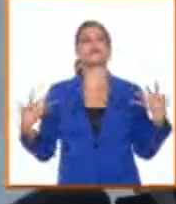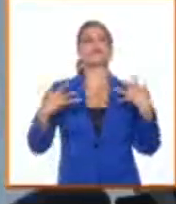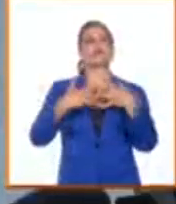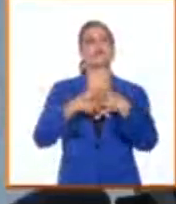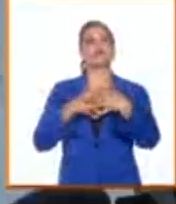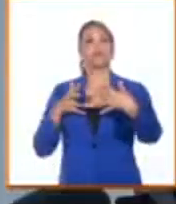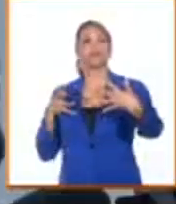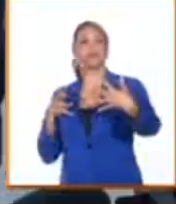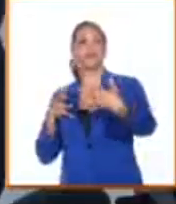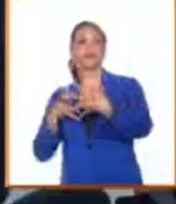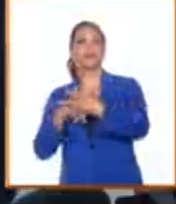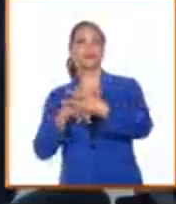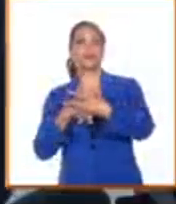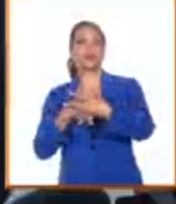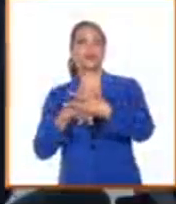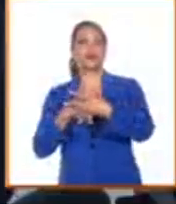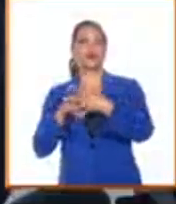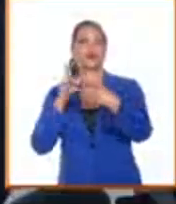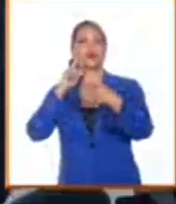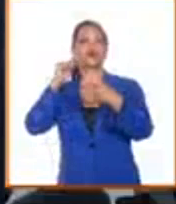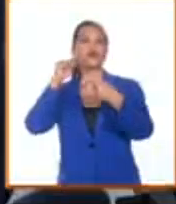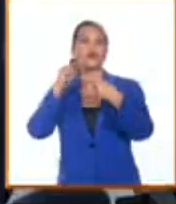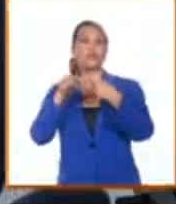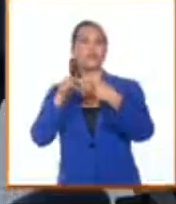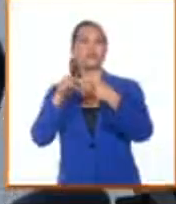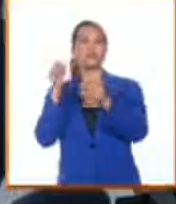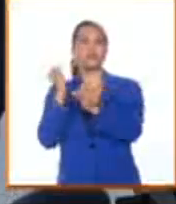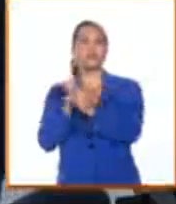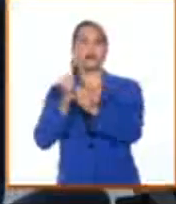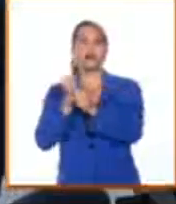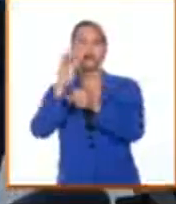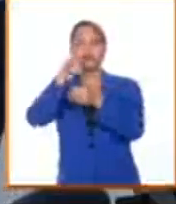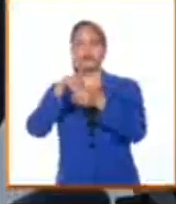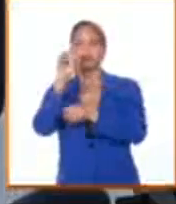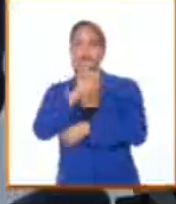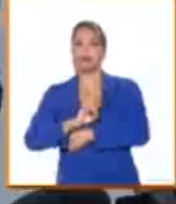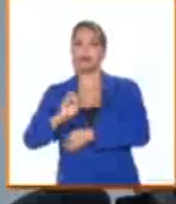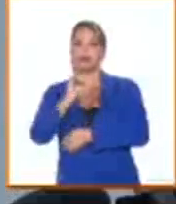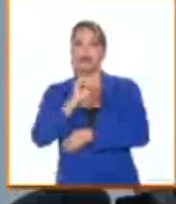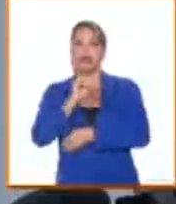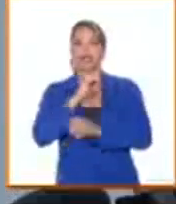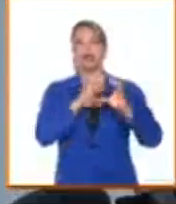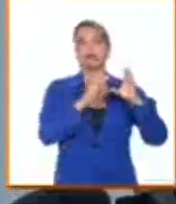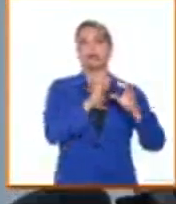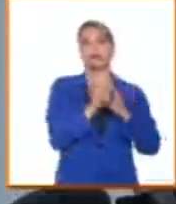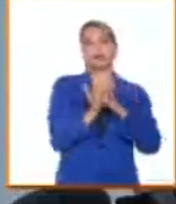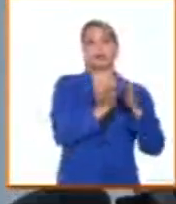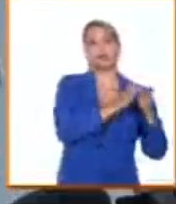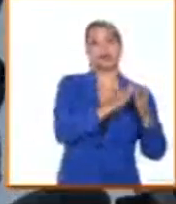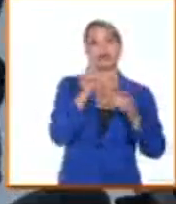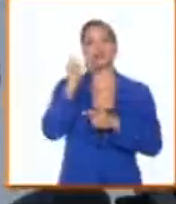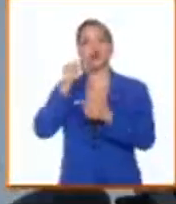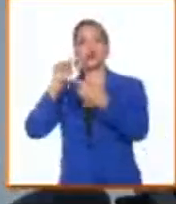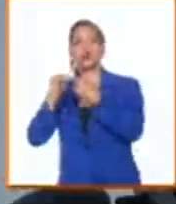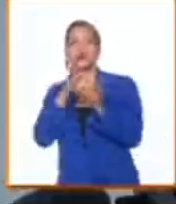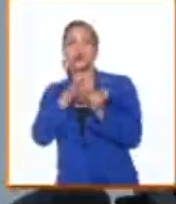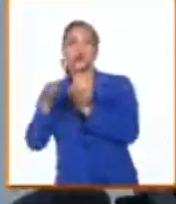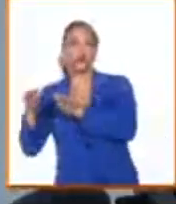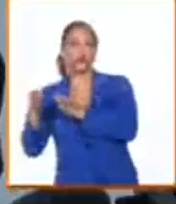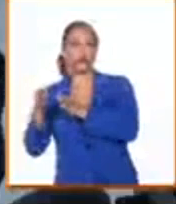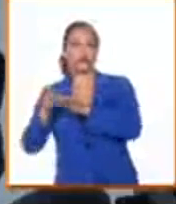y estar alineado con los objetivos estratégicos de esas organizaciones. No puede ser que la comunicación vaya por un lado y los objetivos de la organización vayan